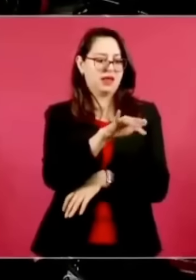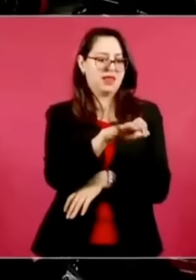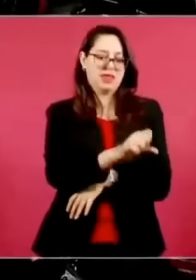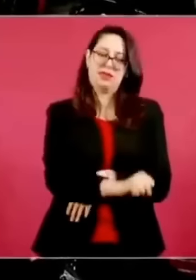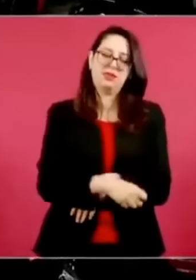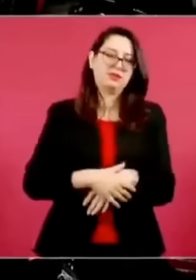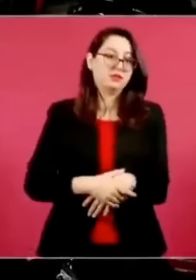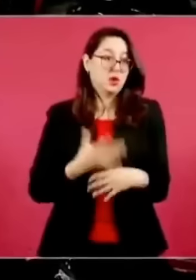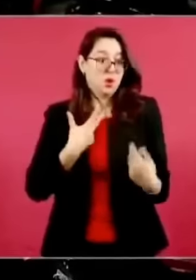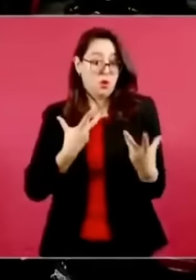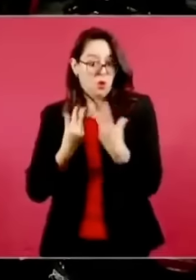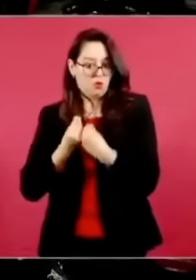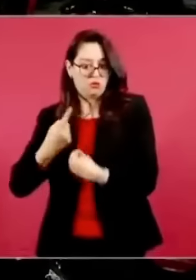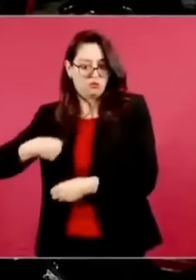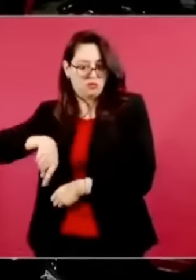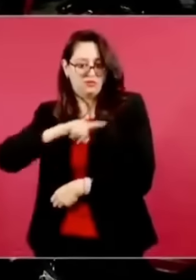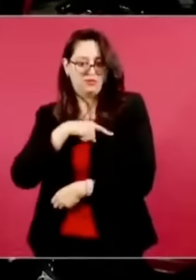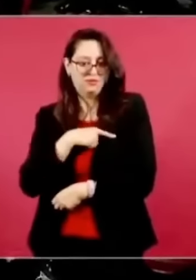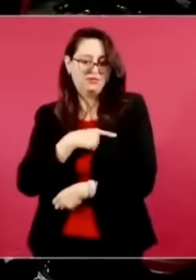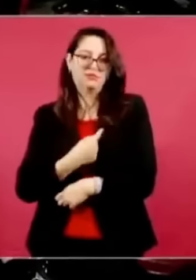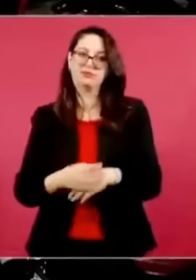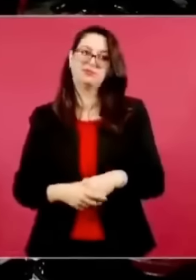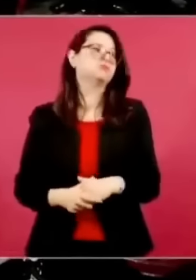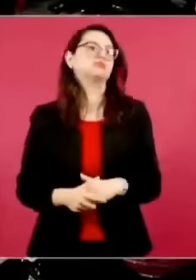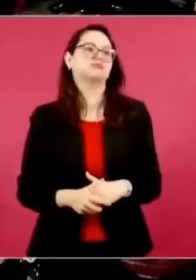de Veracruz.